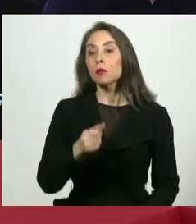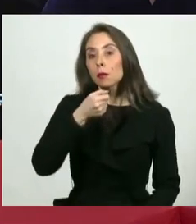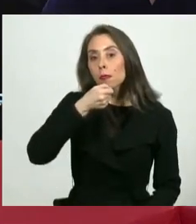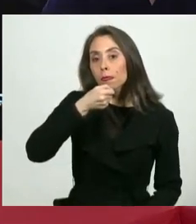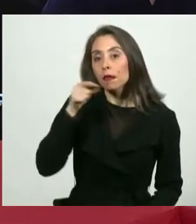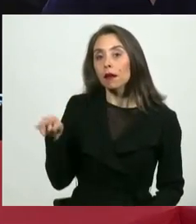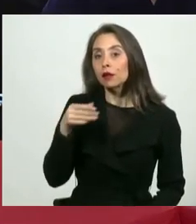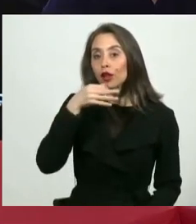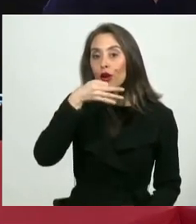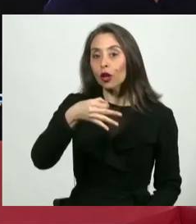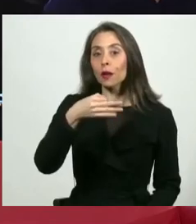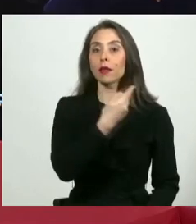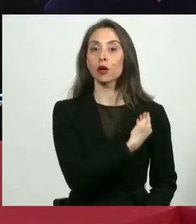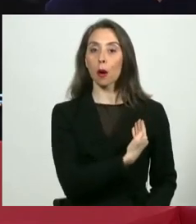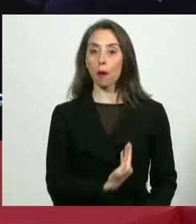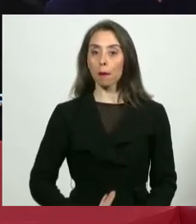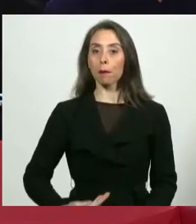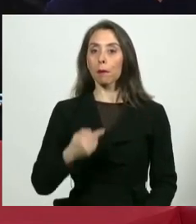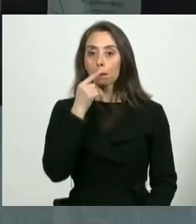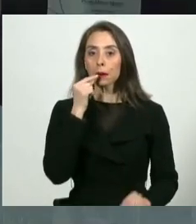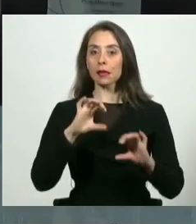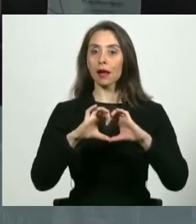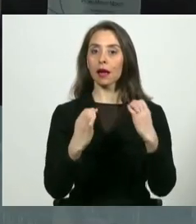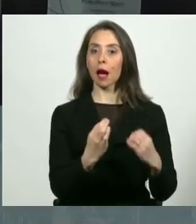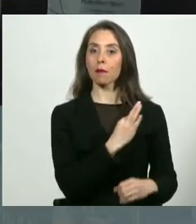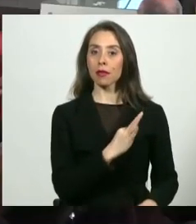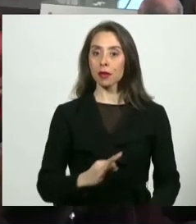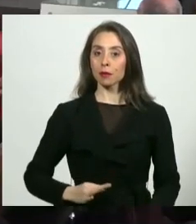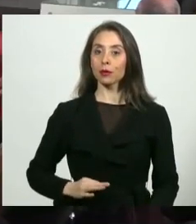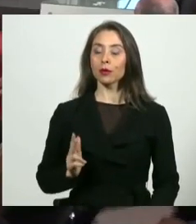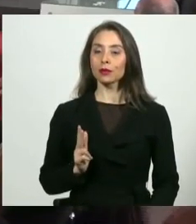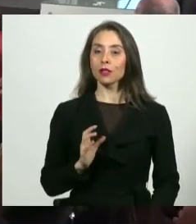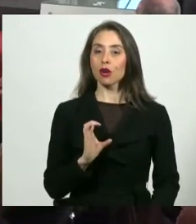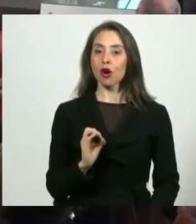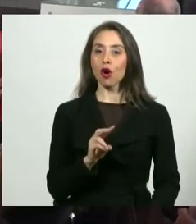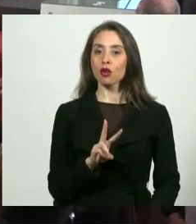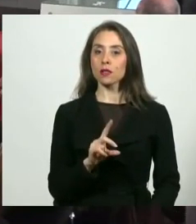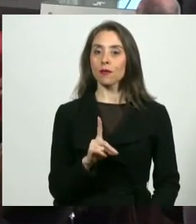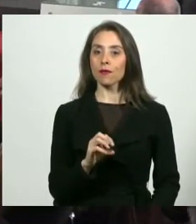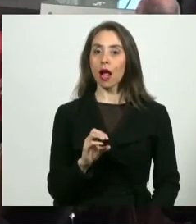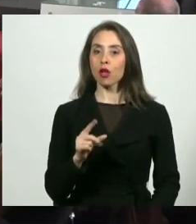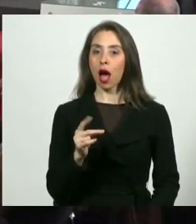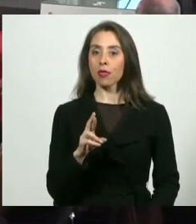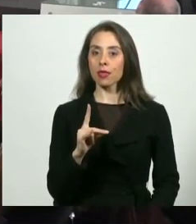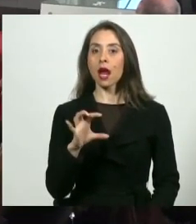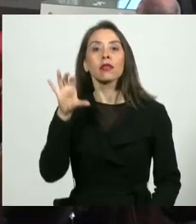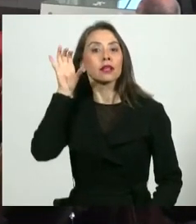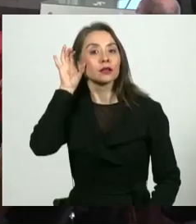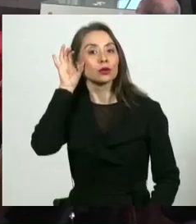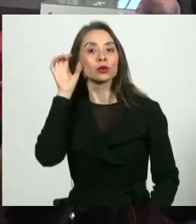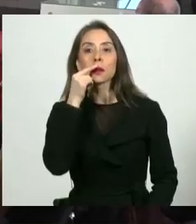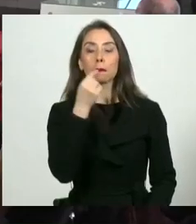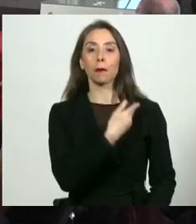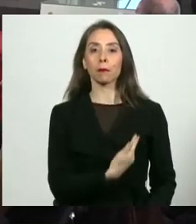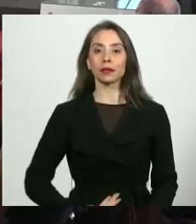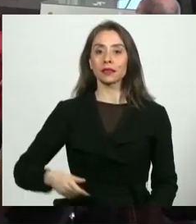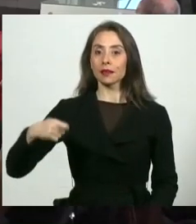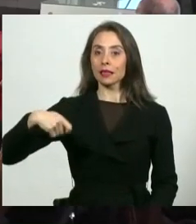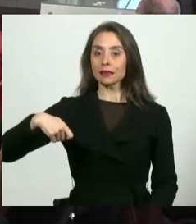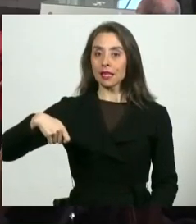Han sido las palabras del presidente de la Cámara de Diputados, don Osvaldo Andrade. Escuchemos ahora al presidente del